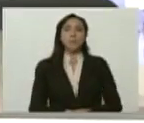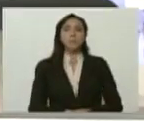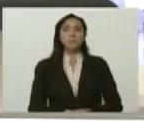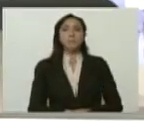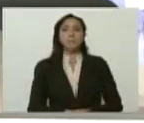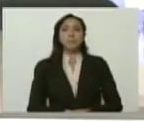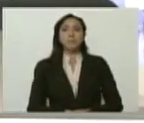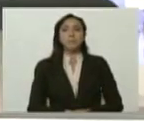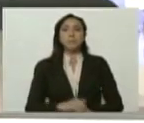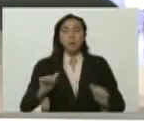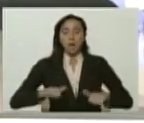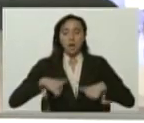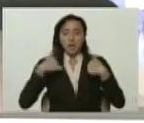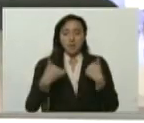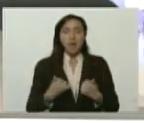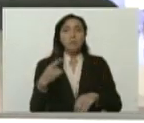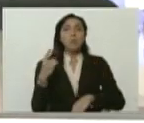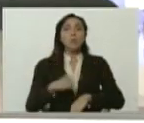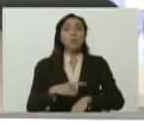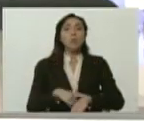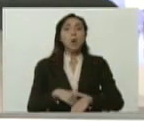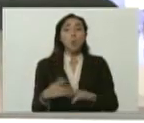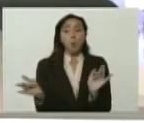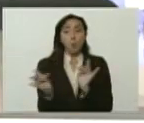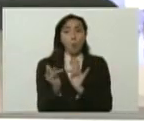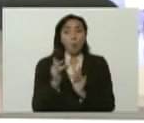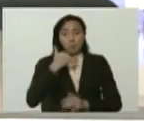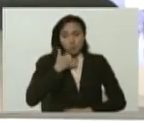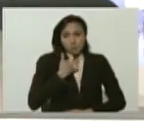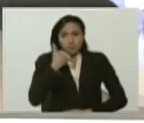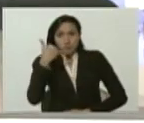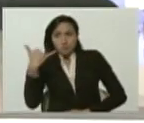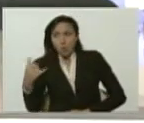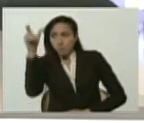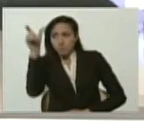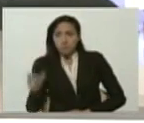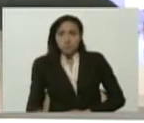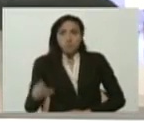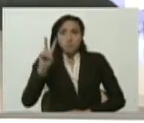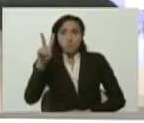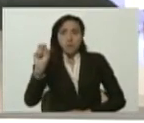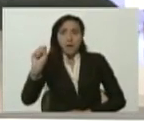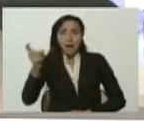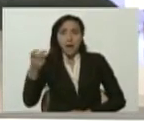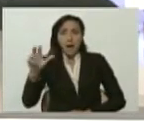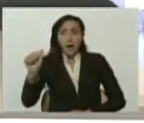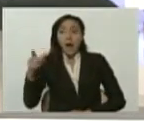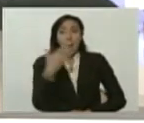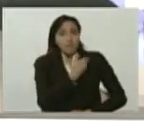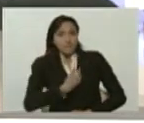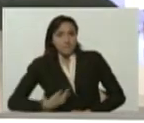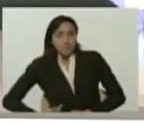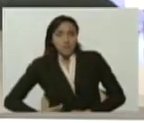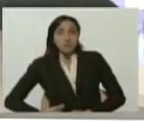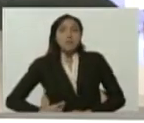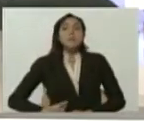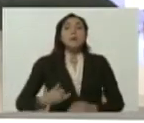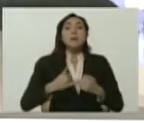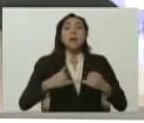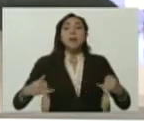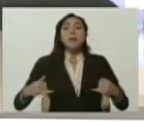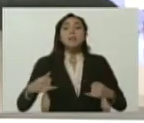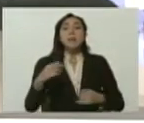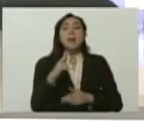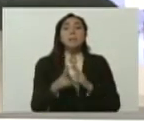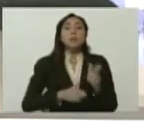Iniciamos estableciendo a esta hora un contacto telefónico con César Vega, presidente del Metro de Caracas, para que nos informe sobre la situación